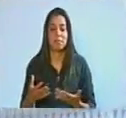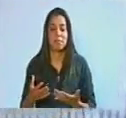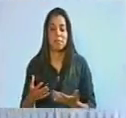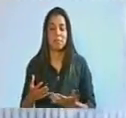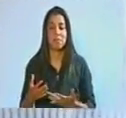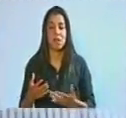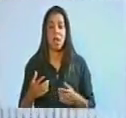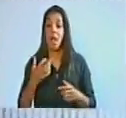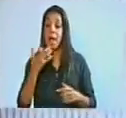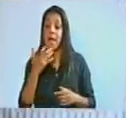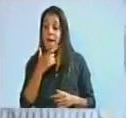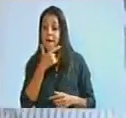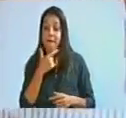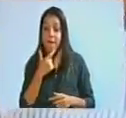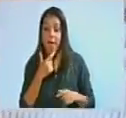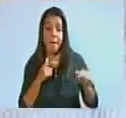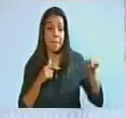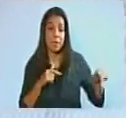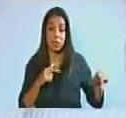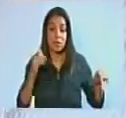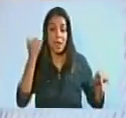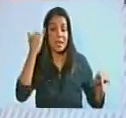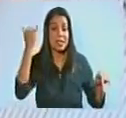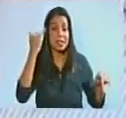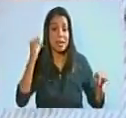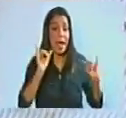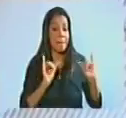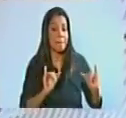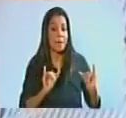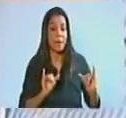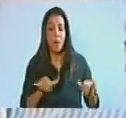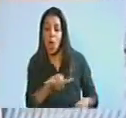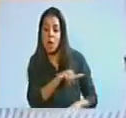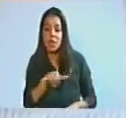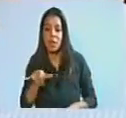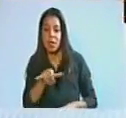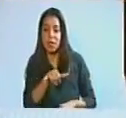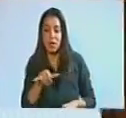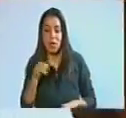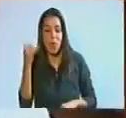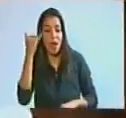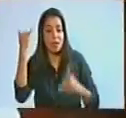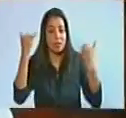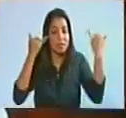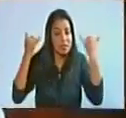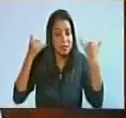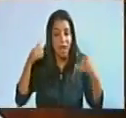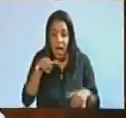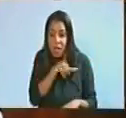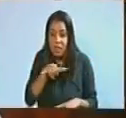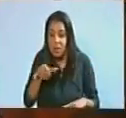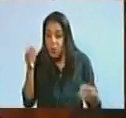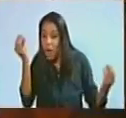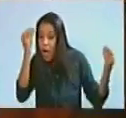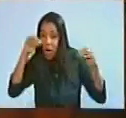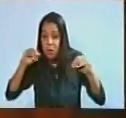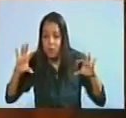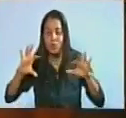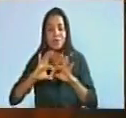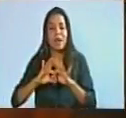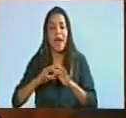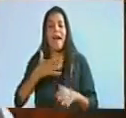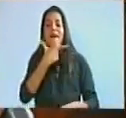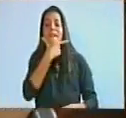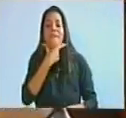y conciliar con el que piensa igual que nosotros, con el que siente igual que nosotros. El reto está en